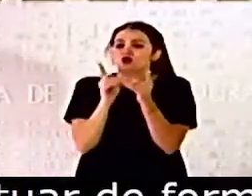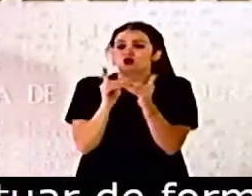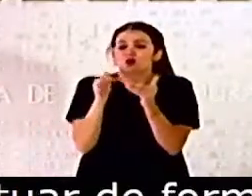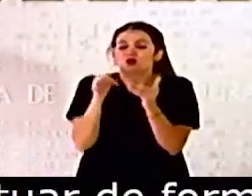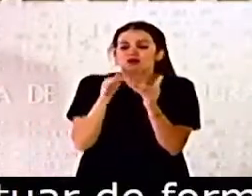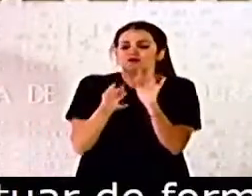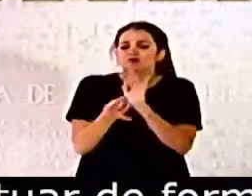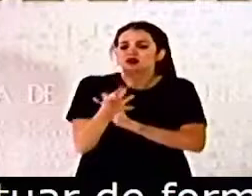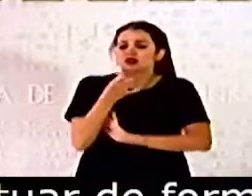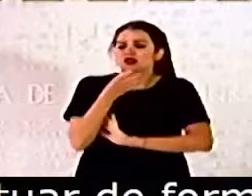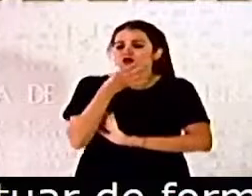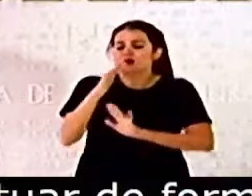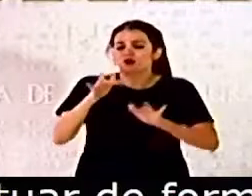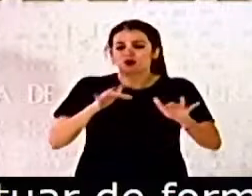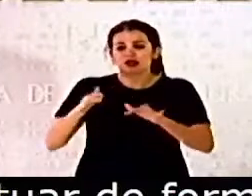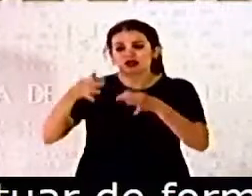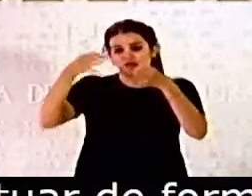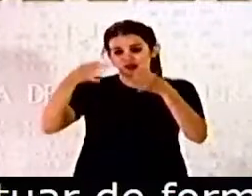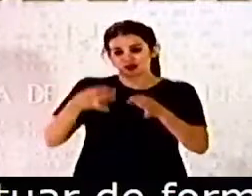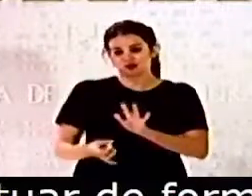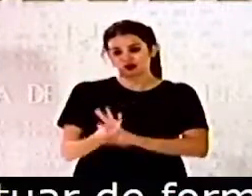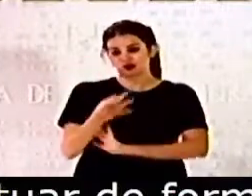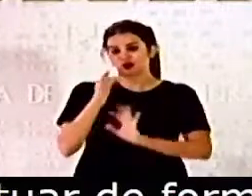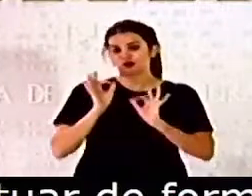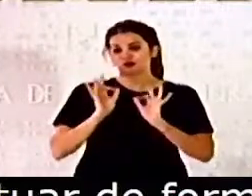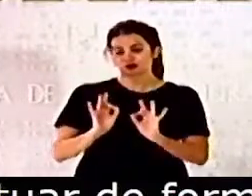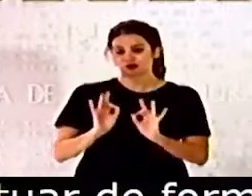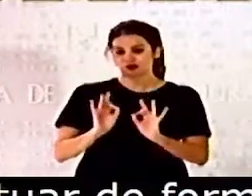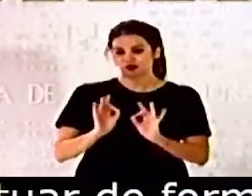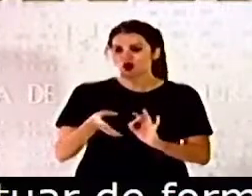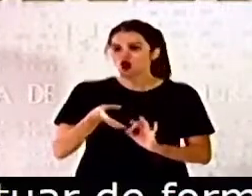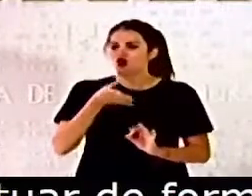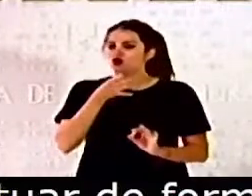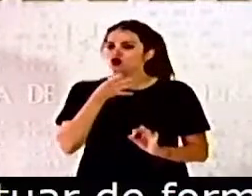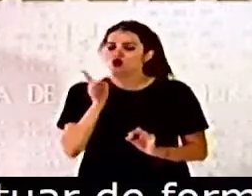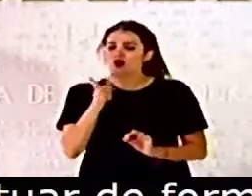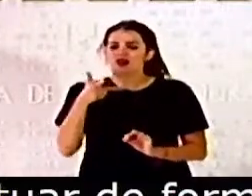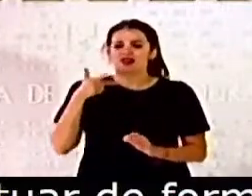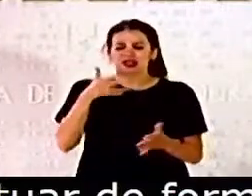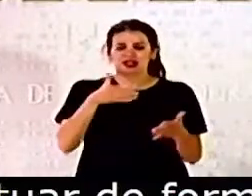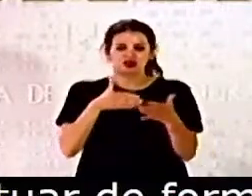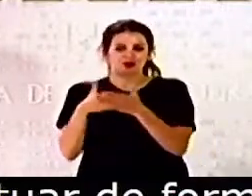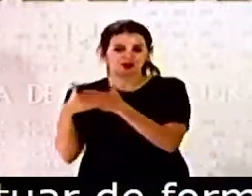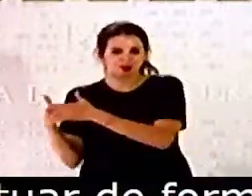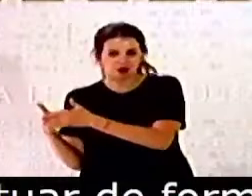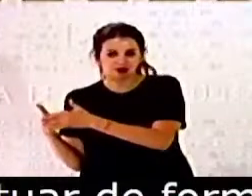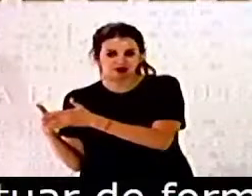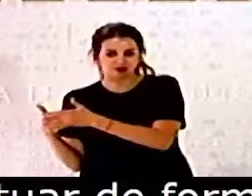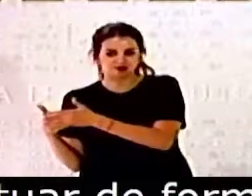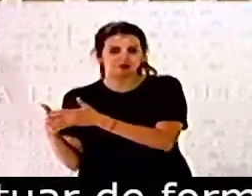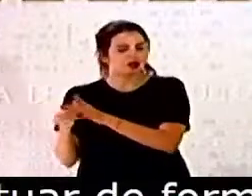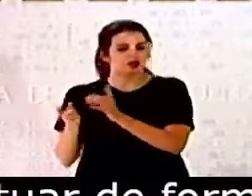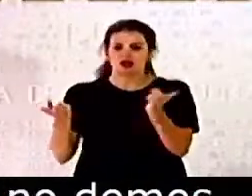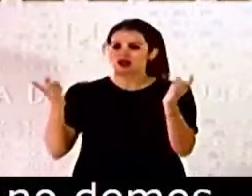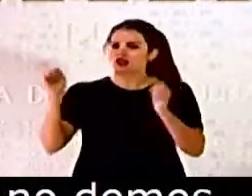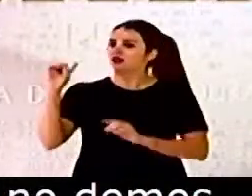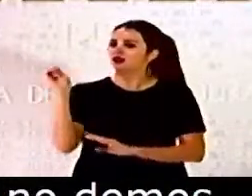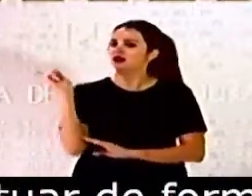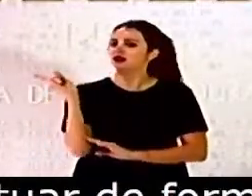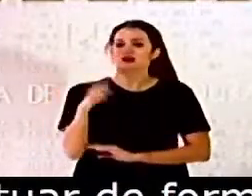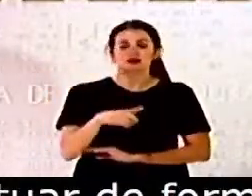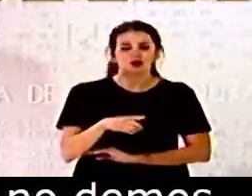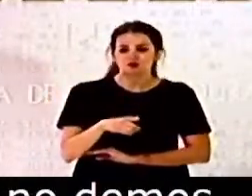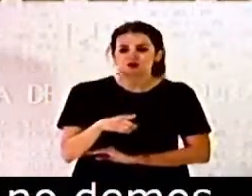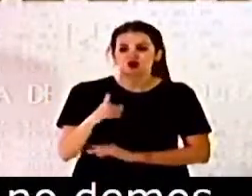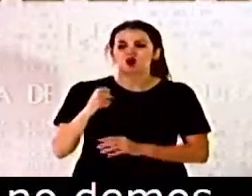permitir la movilidad segura, no para restringir derechos. ni, por supuesto, para restringir admisiones